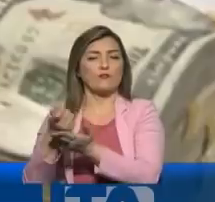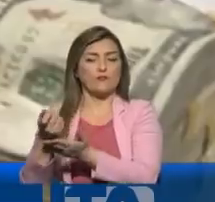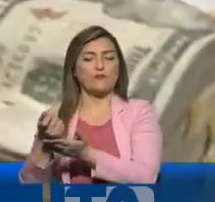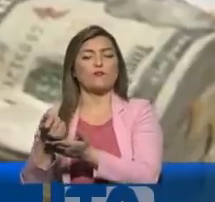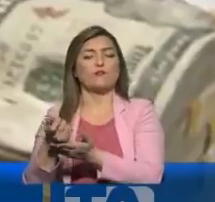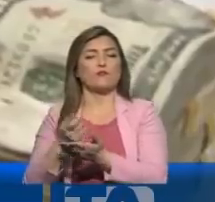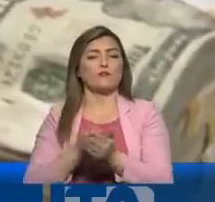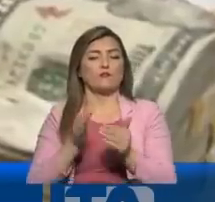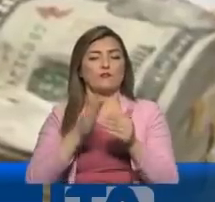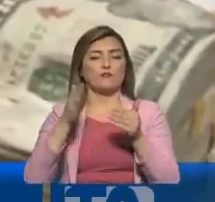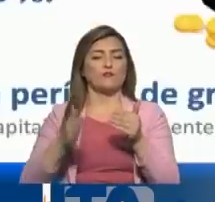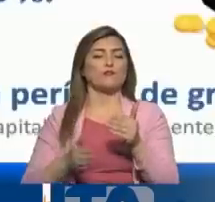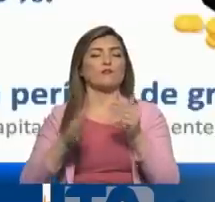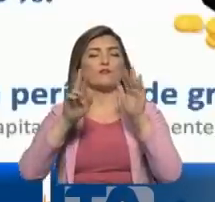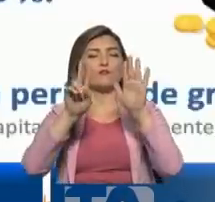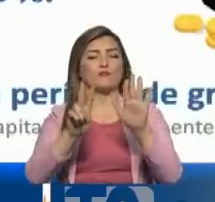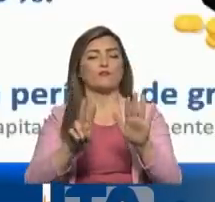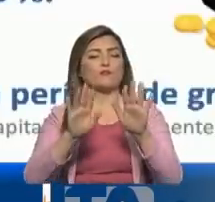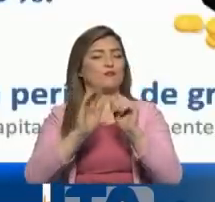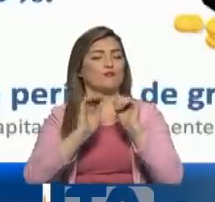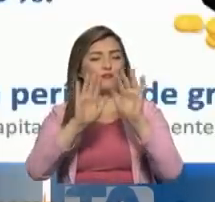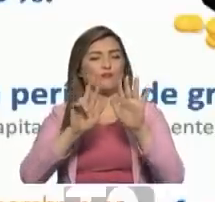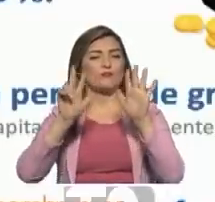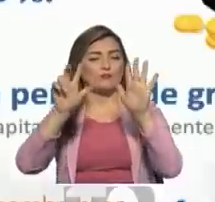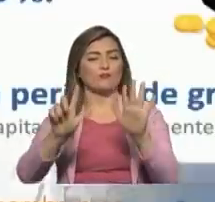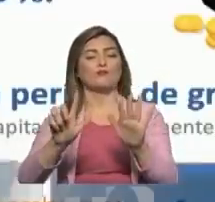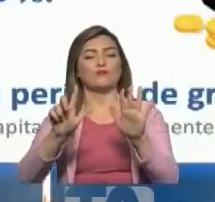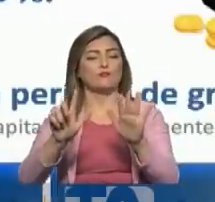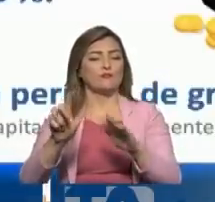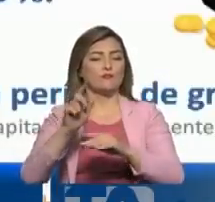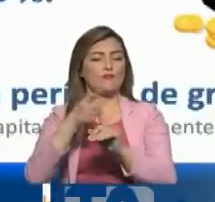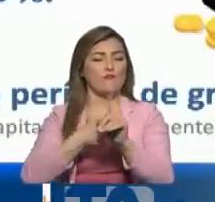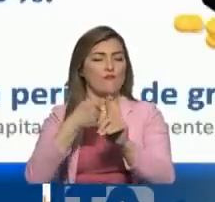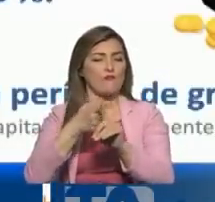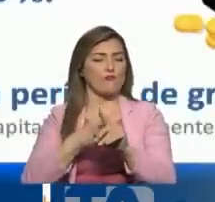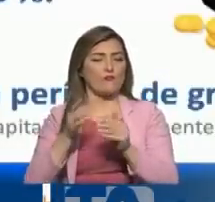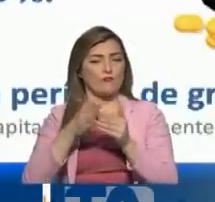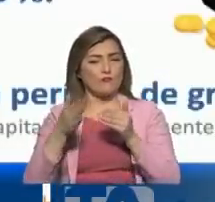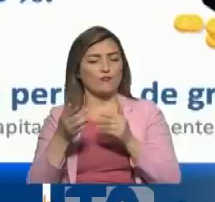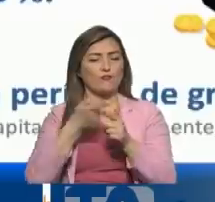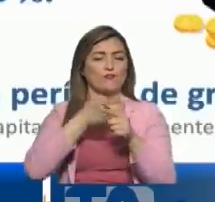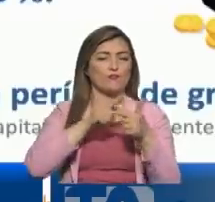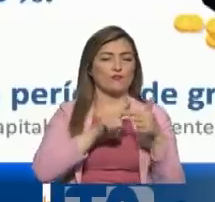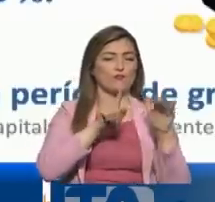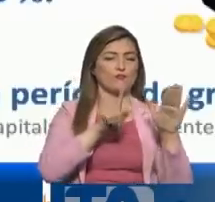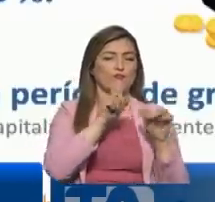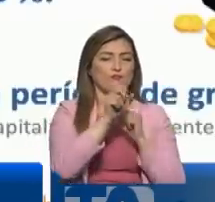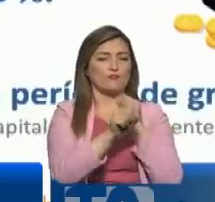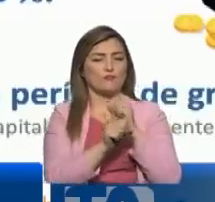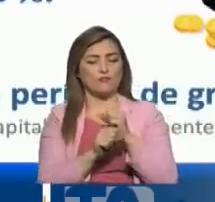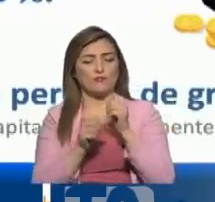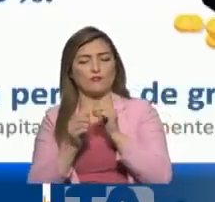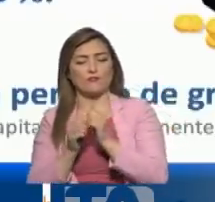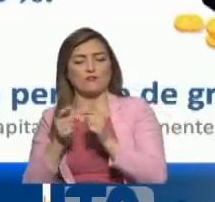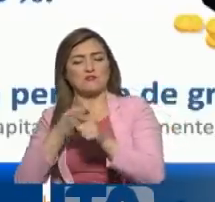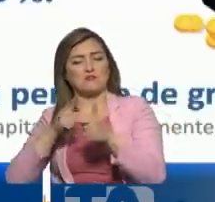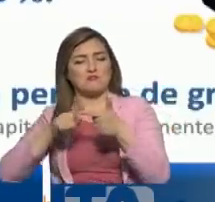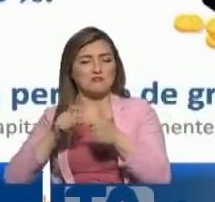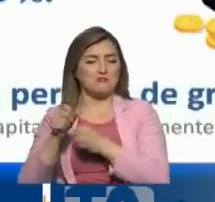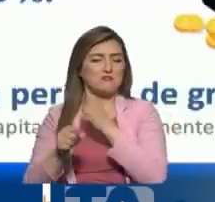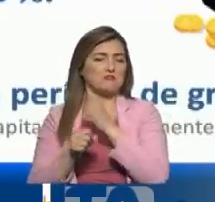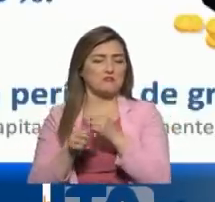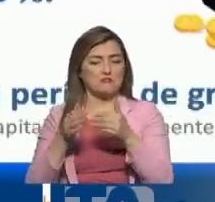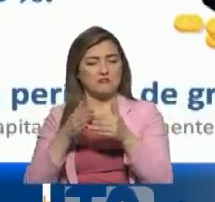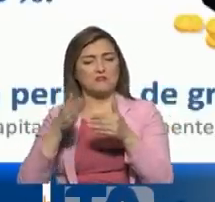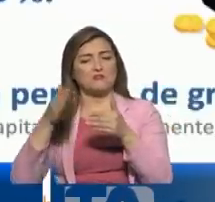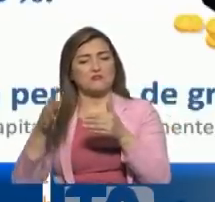por 27 meses. Este plazo de servicio de la deuda pasó de un promedio de 6 años a un promedio que más